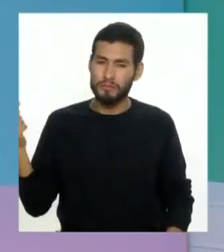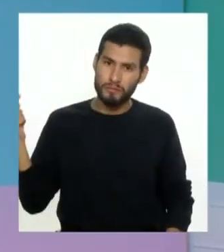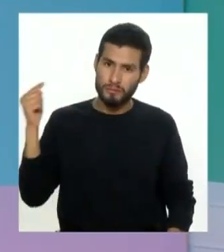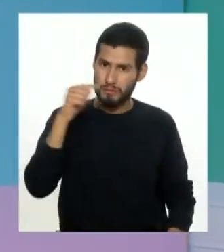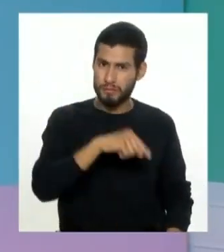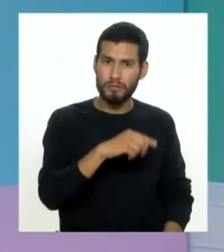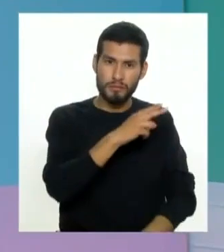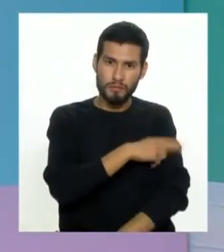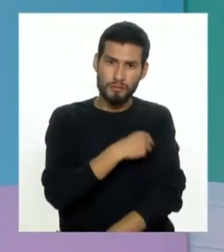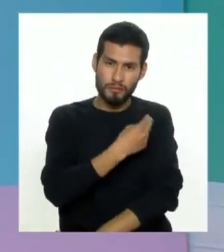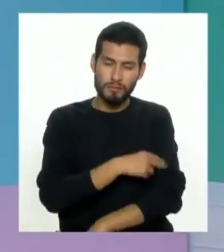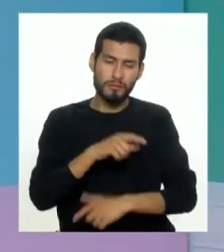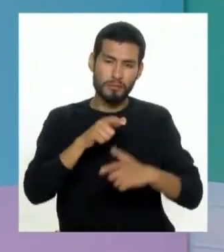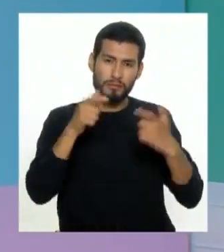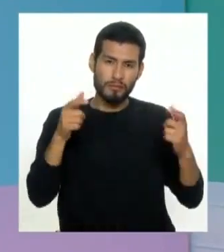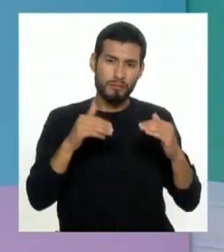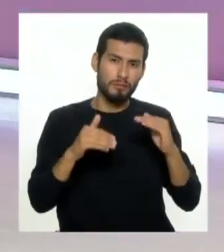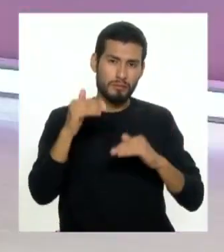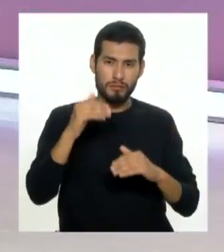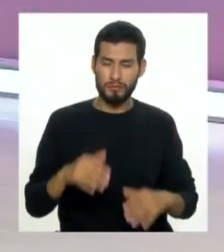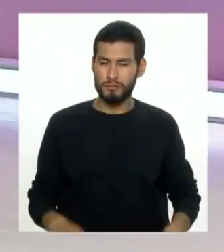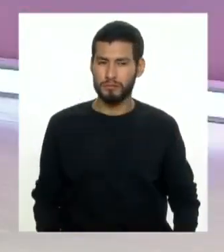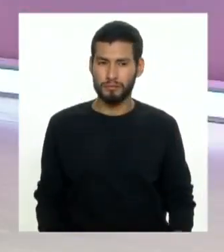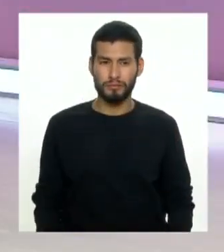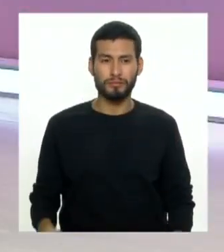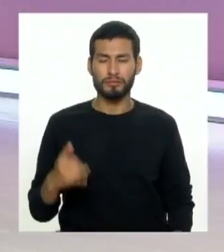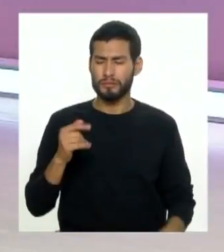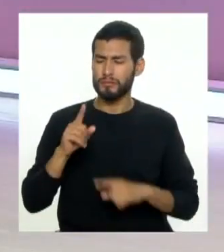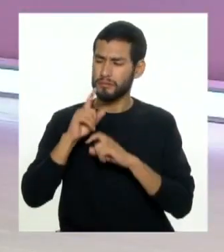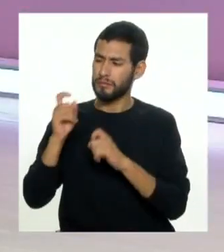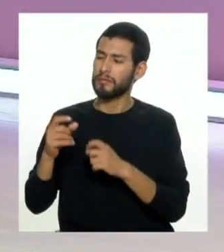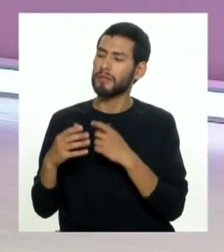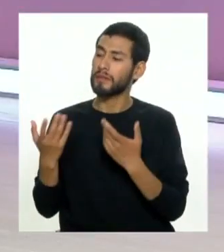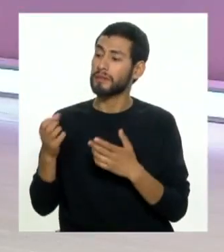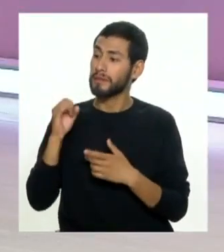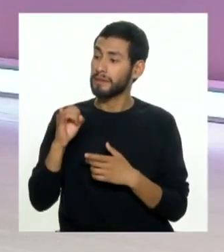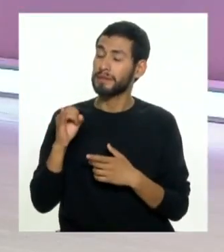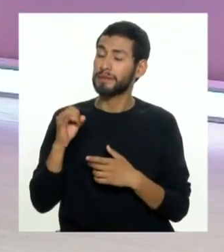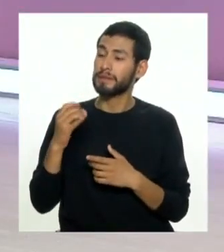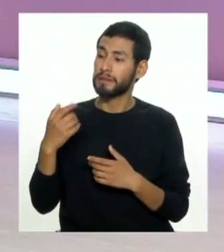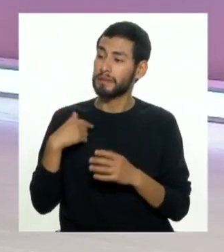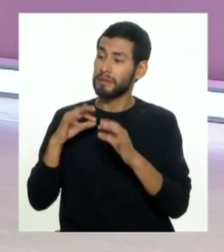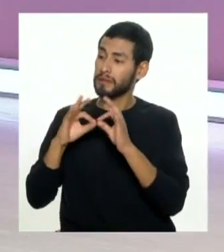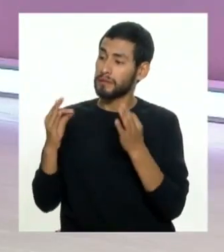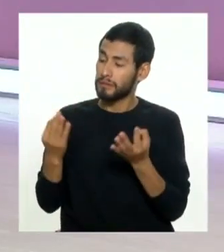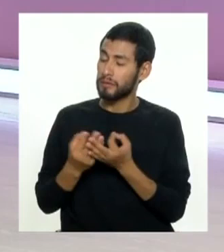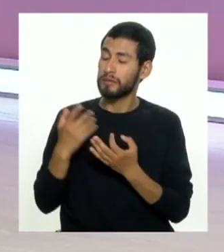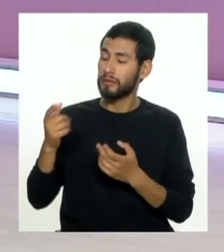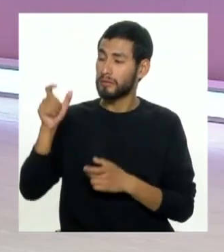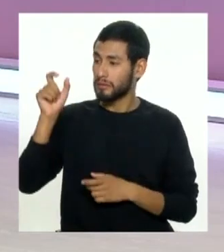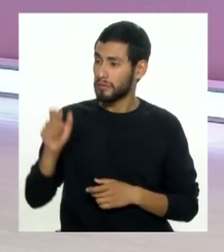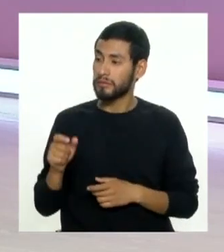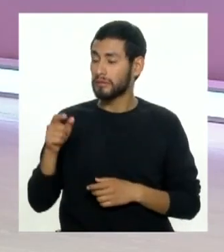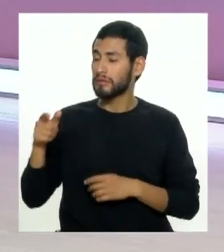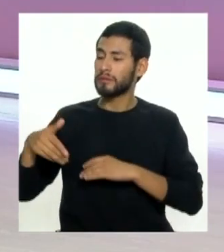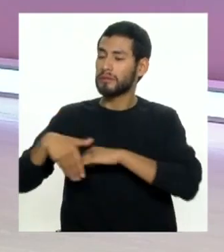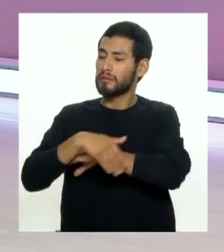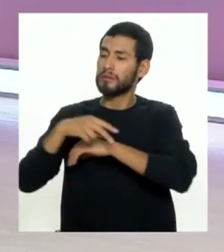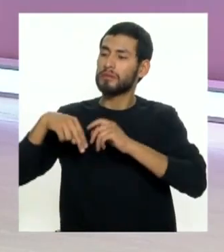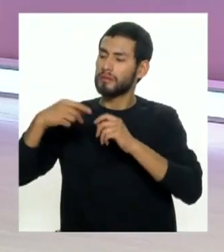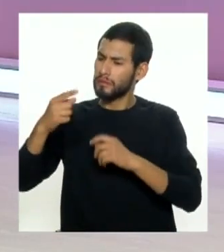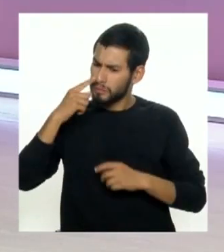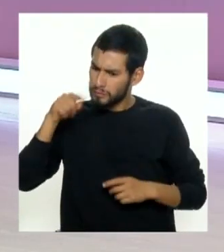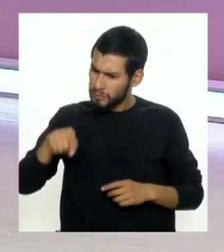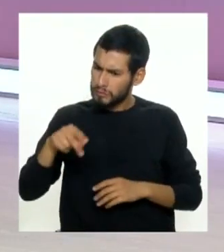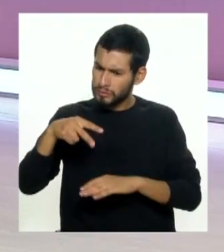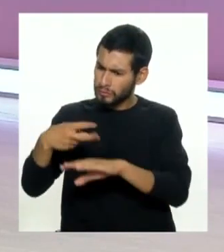un hospital de mayor nivel. Doctor, y ahora una pregunta muy importante. Si tenemos a un familiar o a una persona en la calle que tiene este ataque